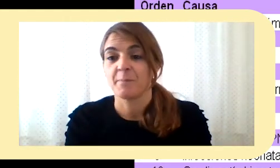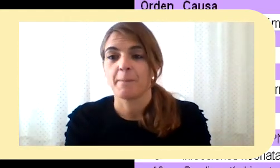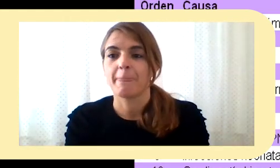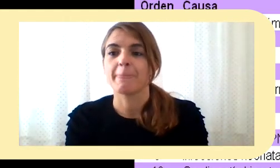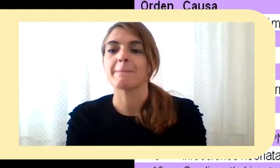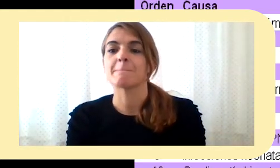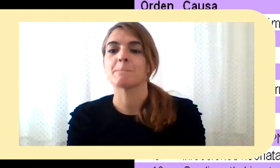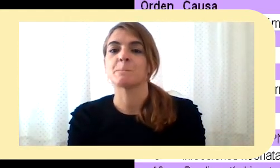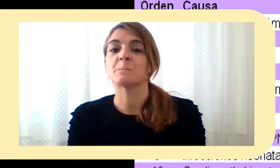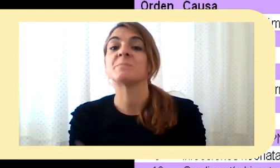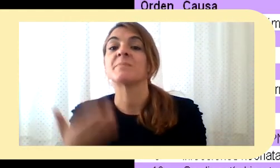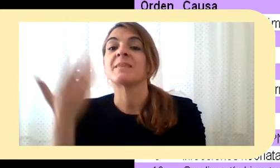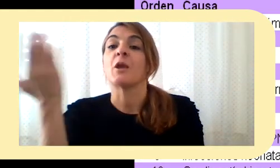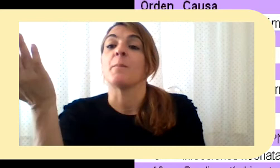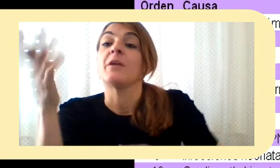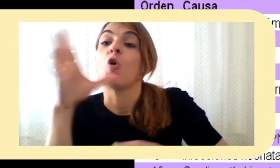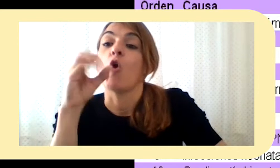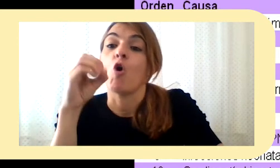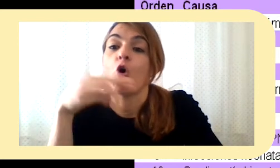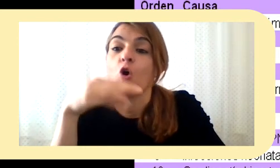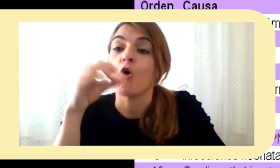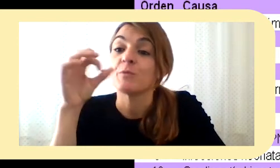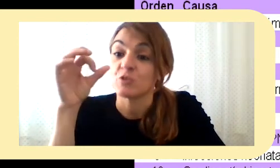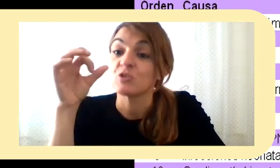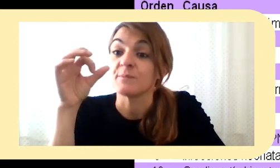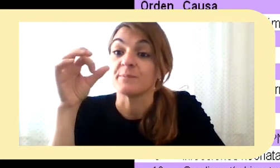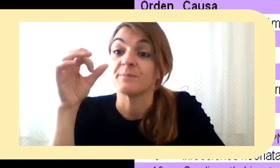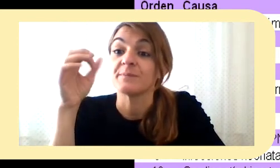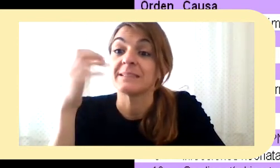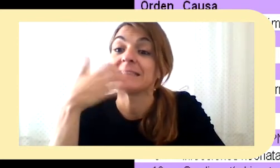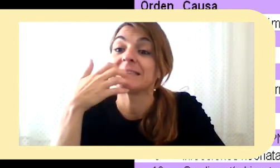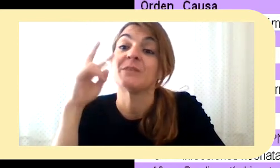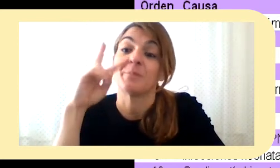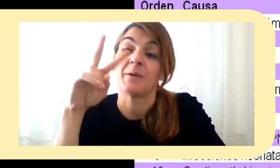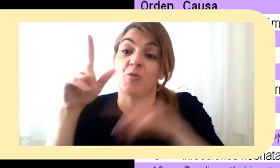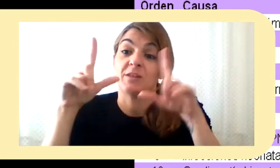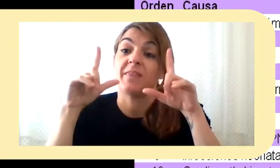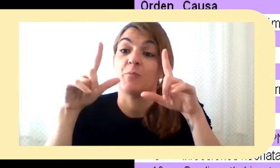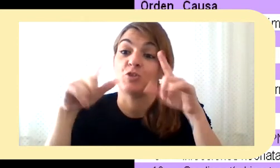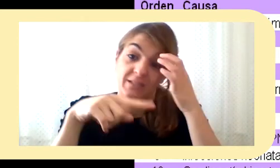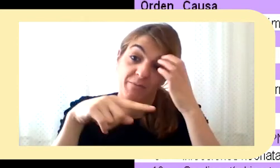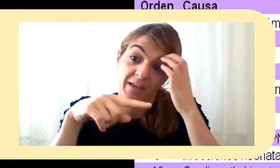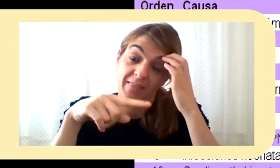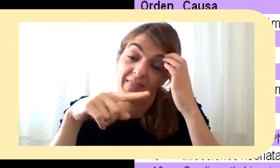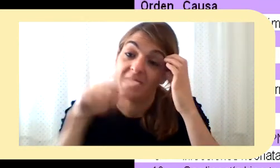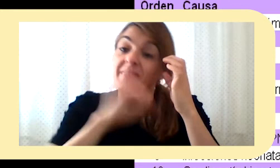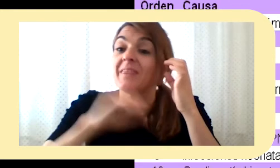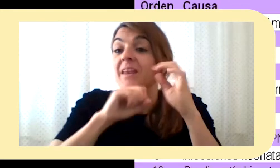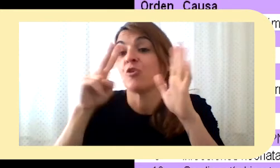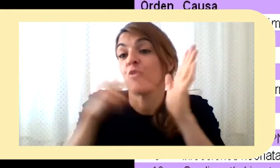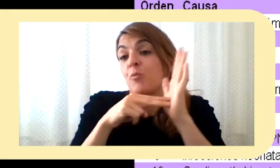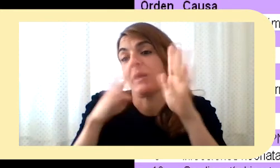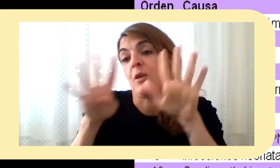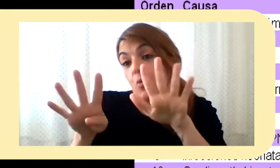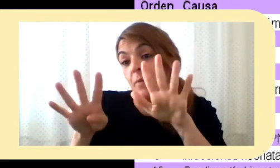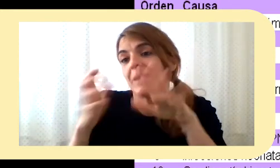la OMS ahora, porque esta diapositiva es del año 2009-2010, pero consultando ahora los resultados,